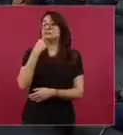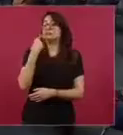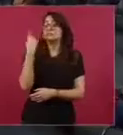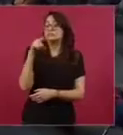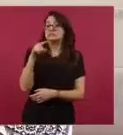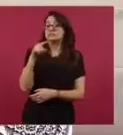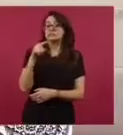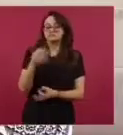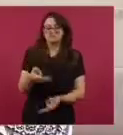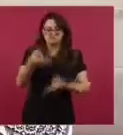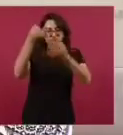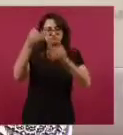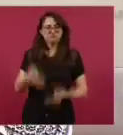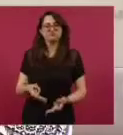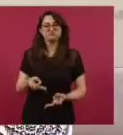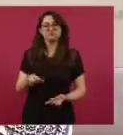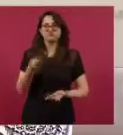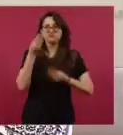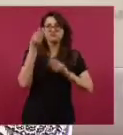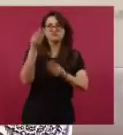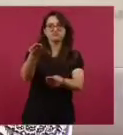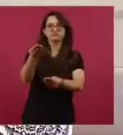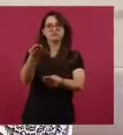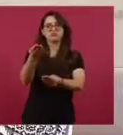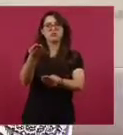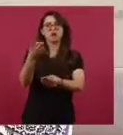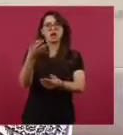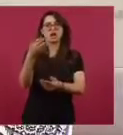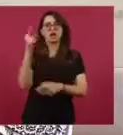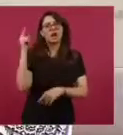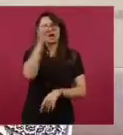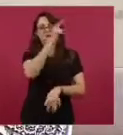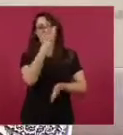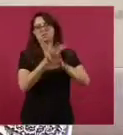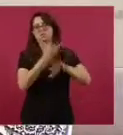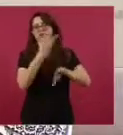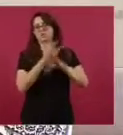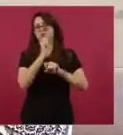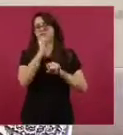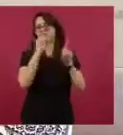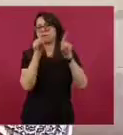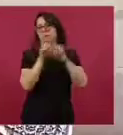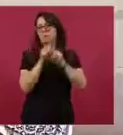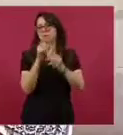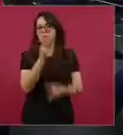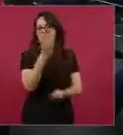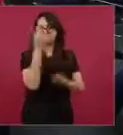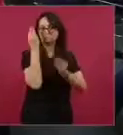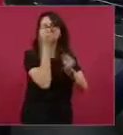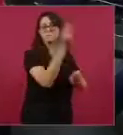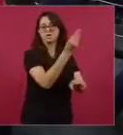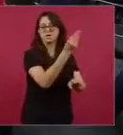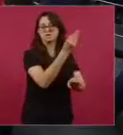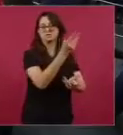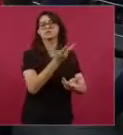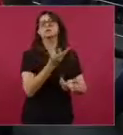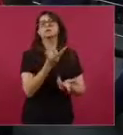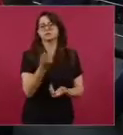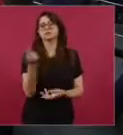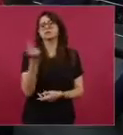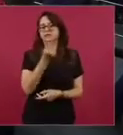porque ellos dependen de la Fiscalía de Estados